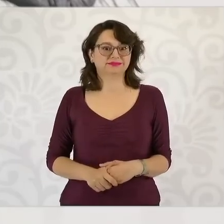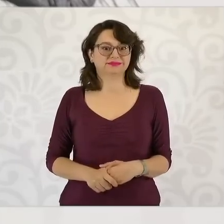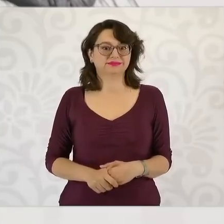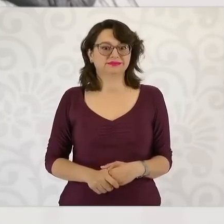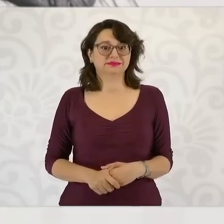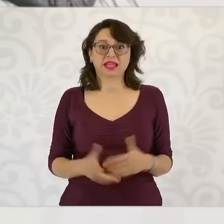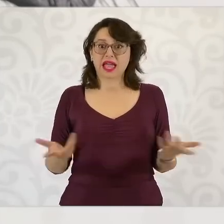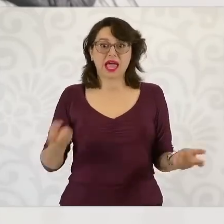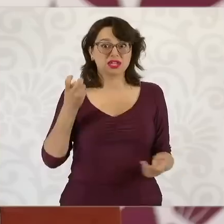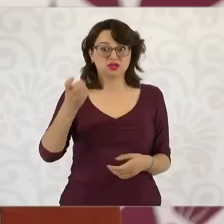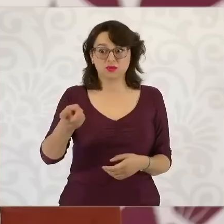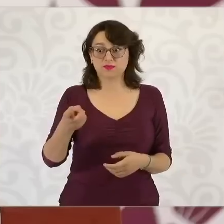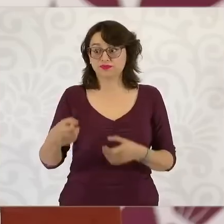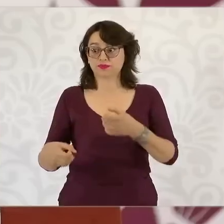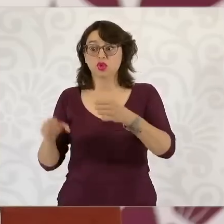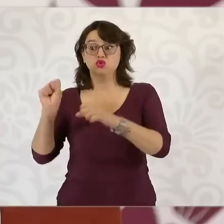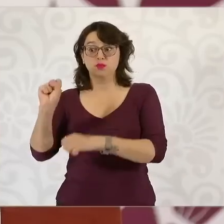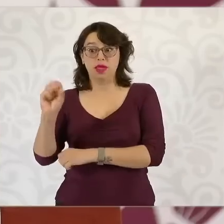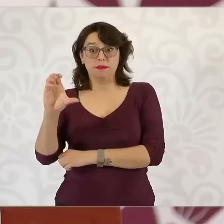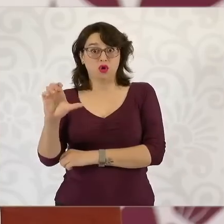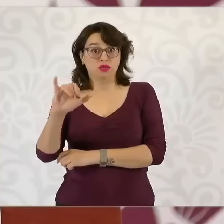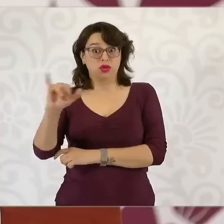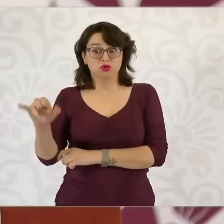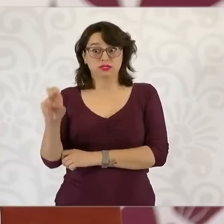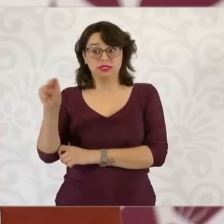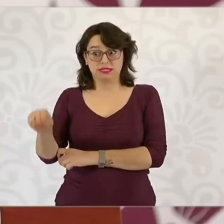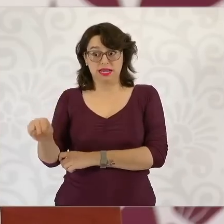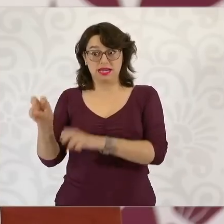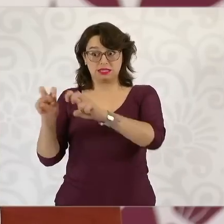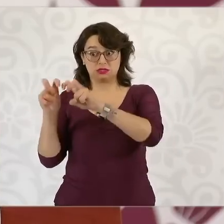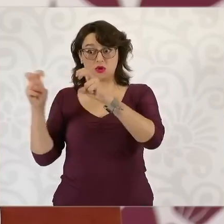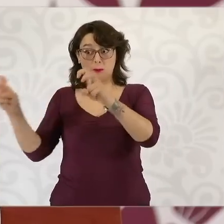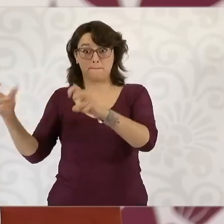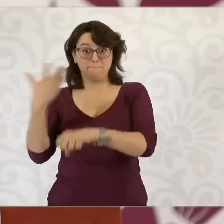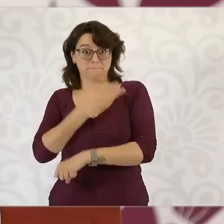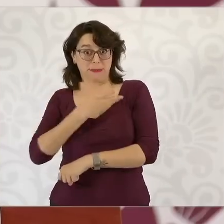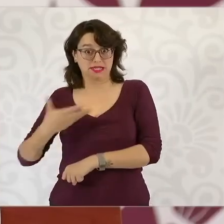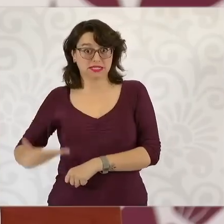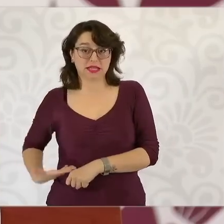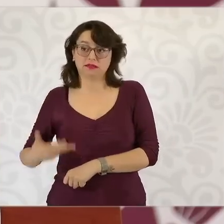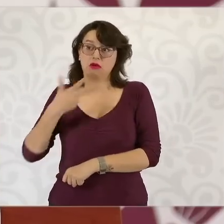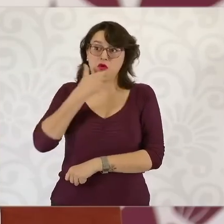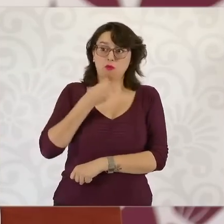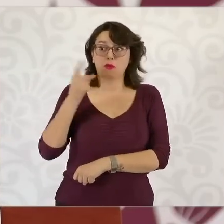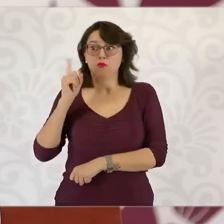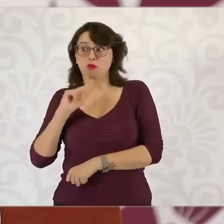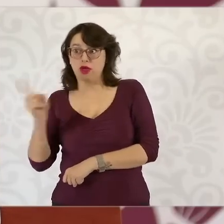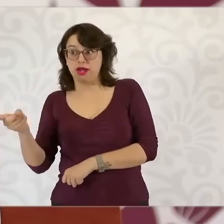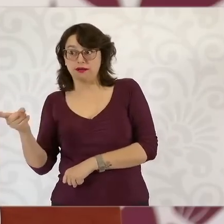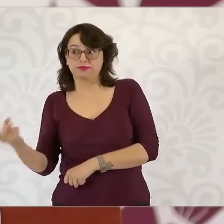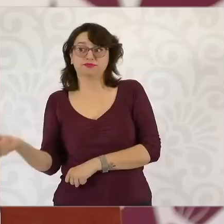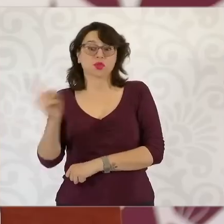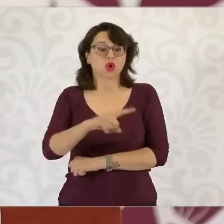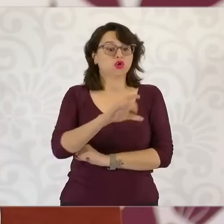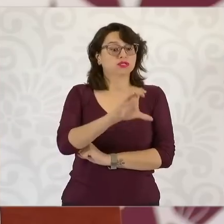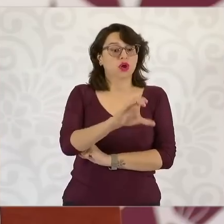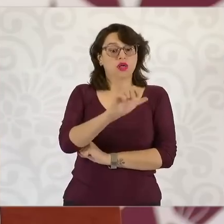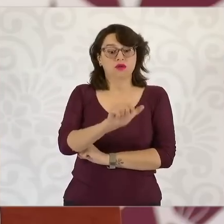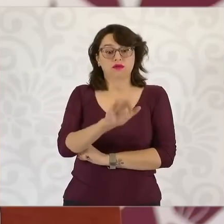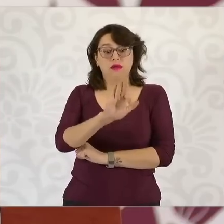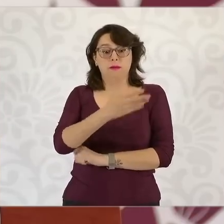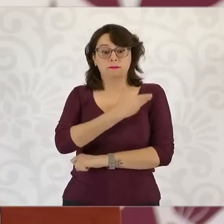norma. Es decir, quien dirige la Corte es la misma persona